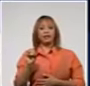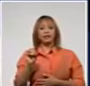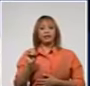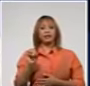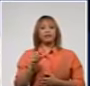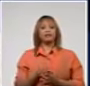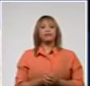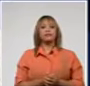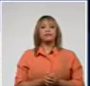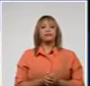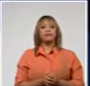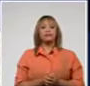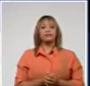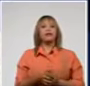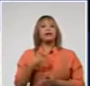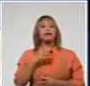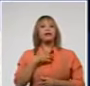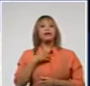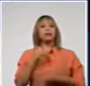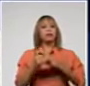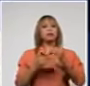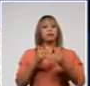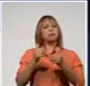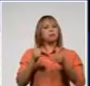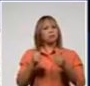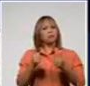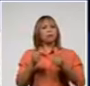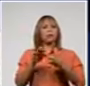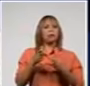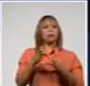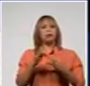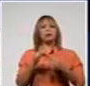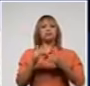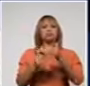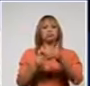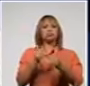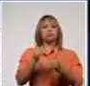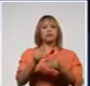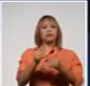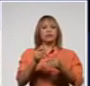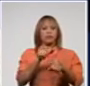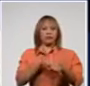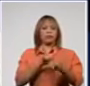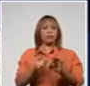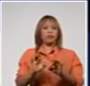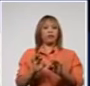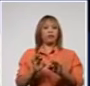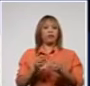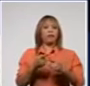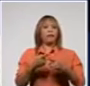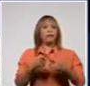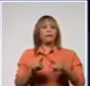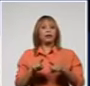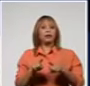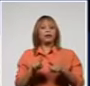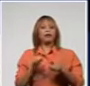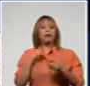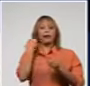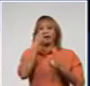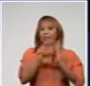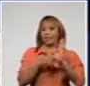había tenido incluso una evolución favorable en ese momento, pero los aspectos de esta